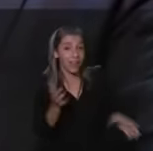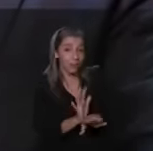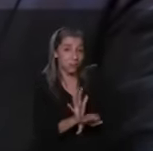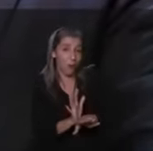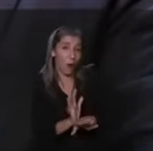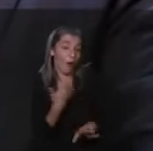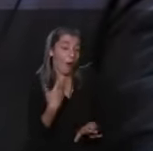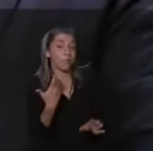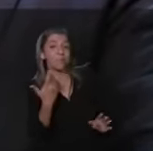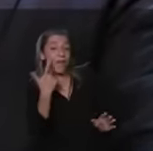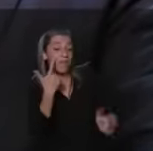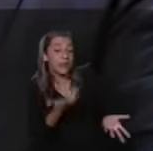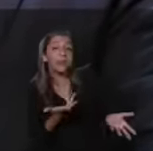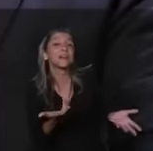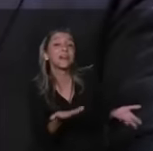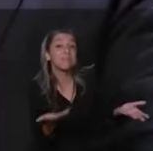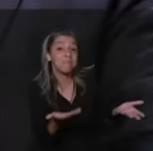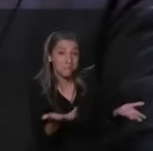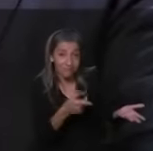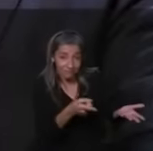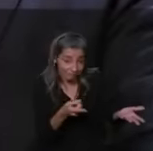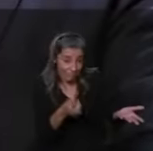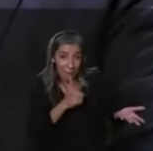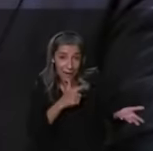más, cuando la gente se saturó,